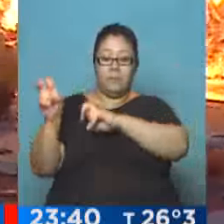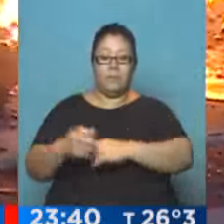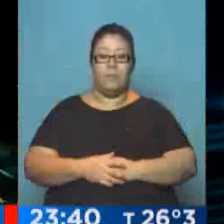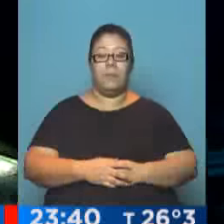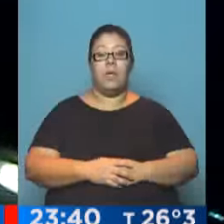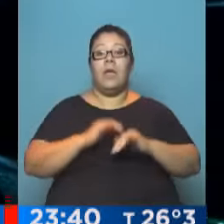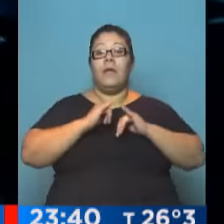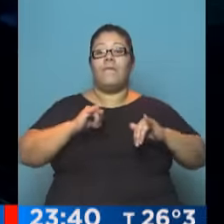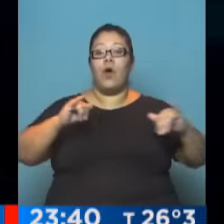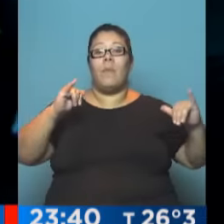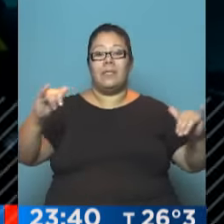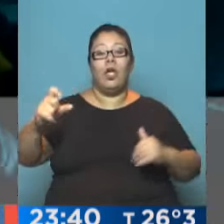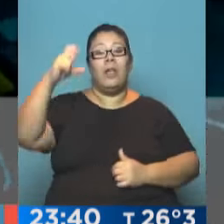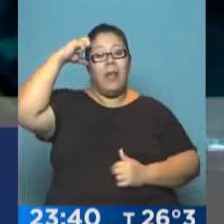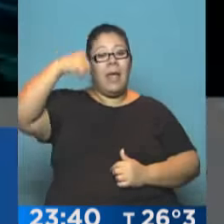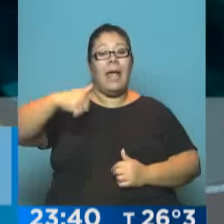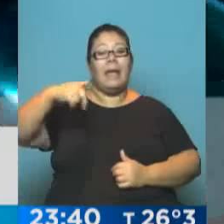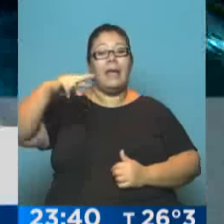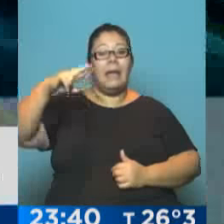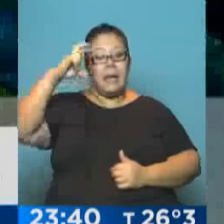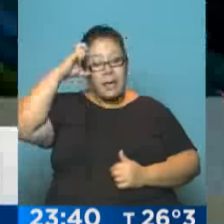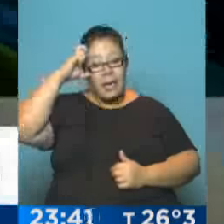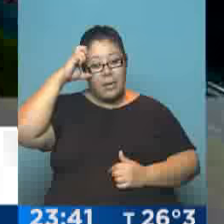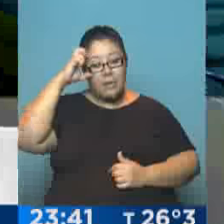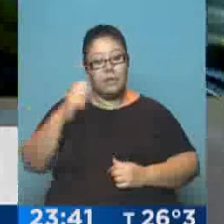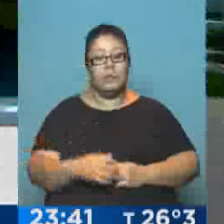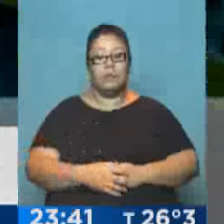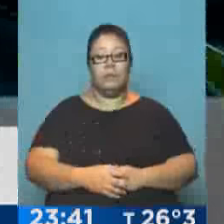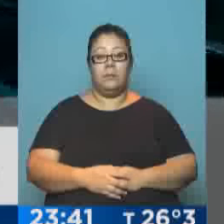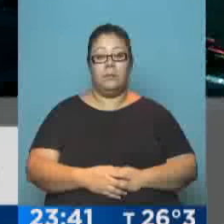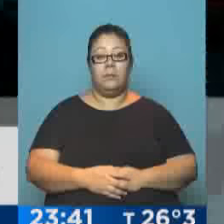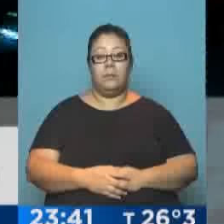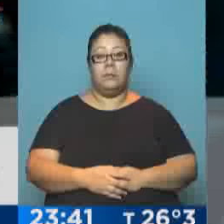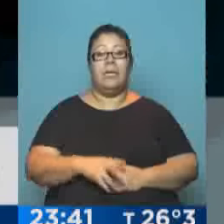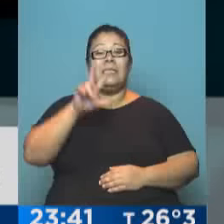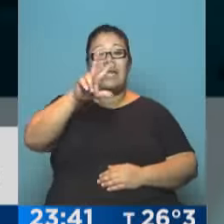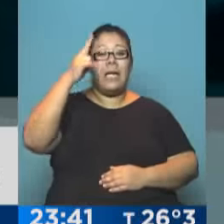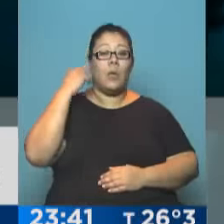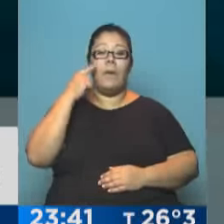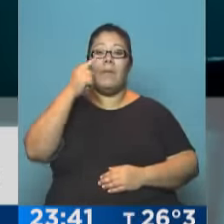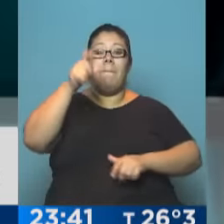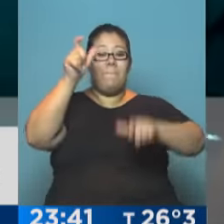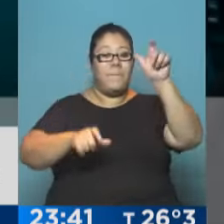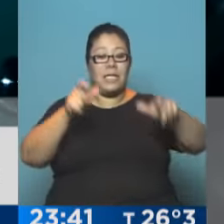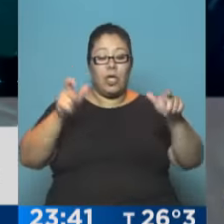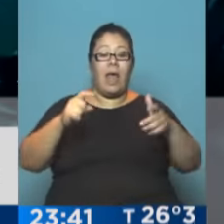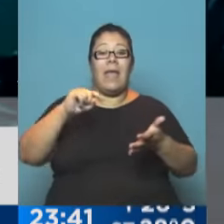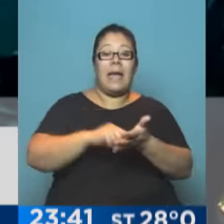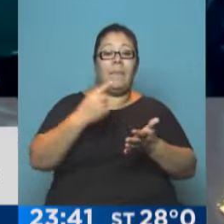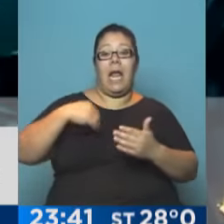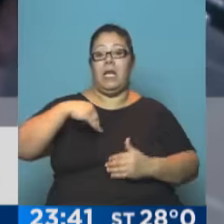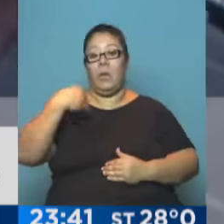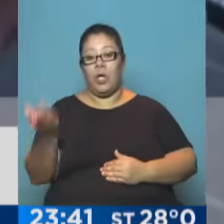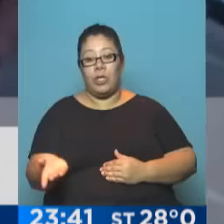Según información del Ente Nacional Regulador de la Electricidad, hasta las 23 horas, más de 39.000 usuarios de la ciudad y provincia de Buenos Aires continúan sin